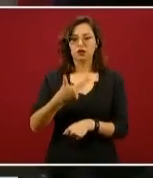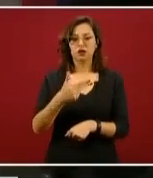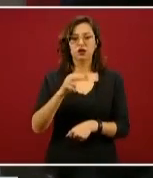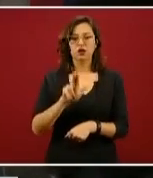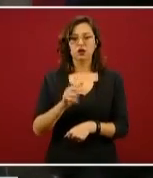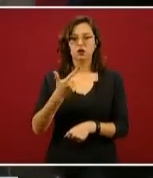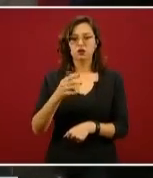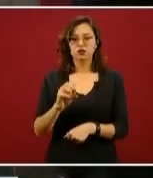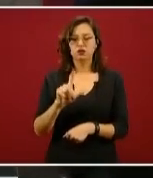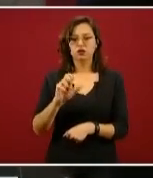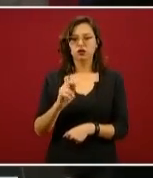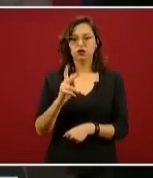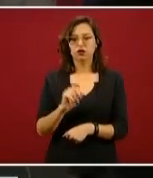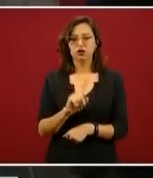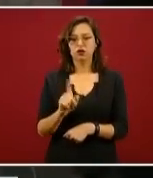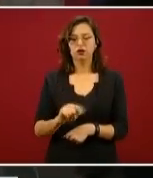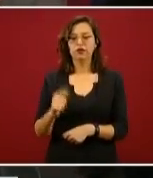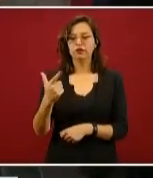Hugo López-Gatell.